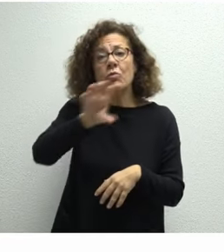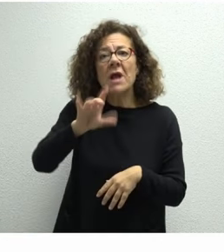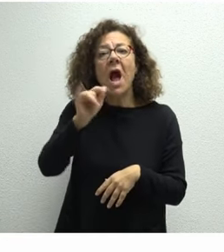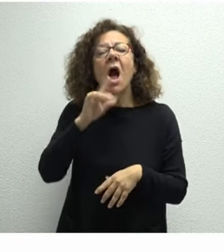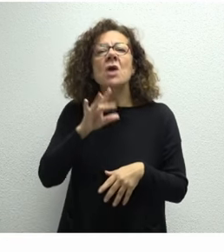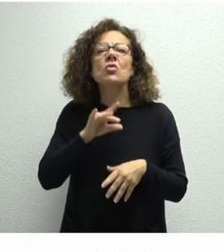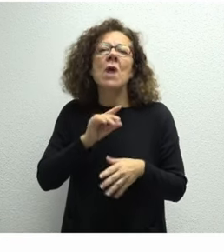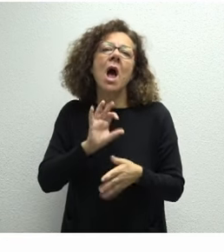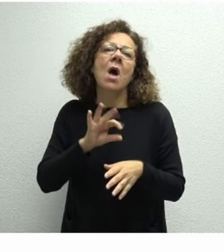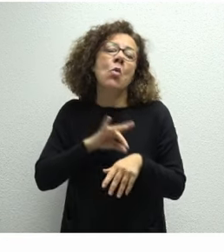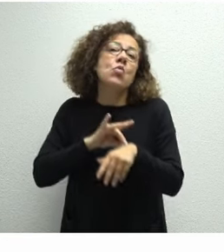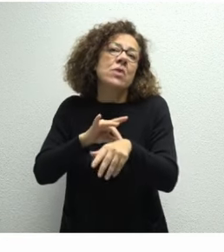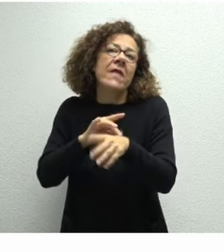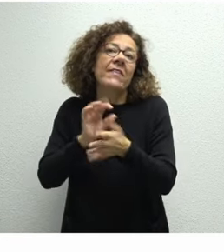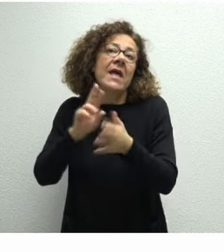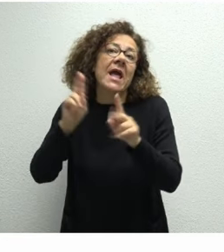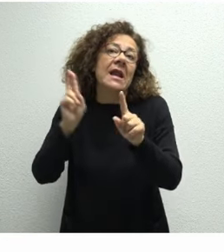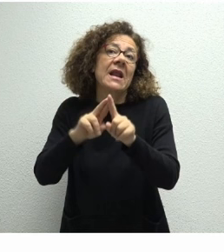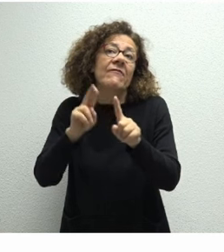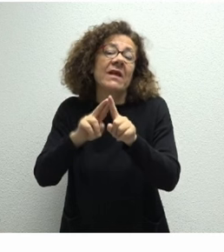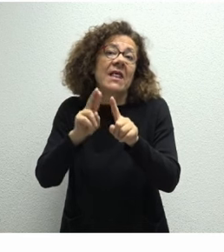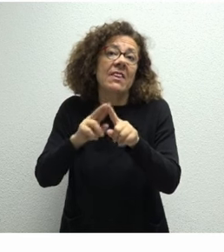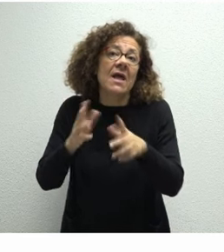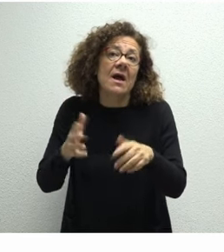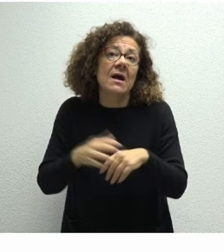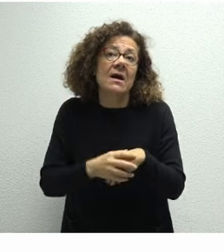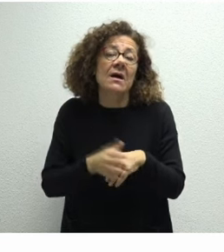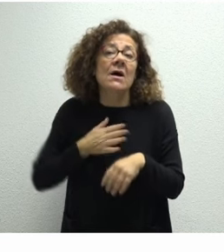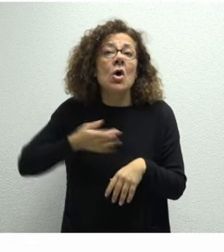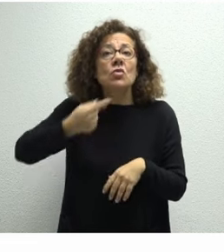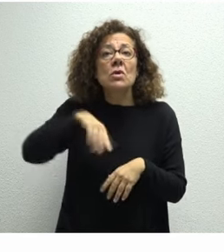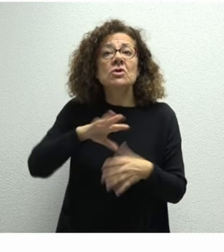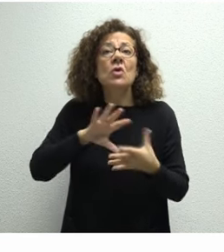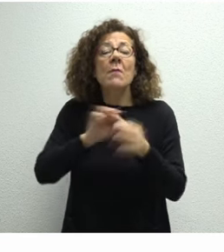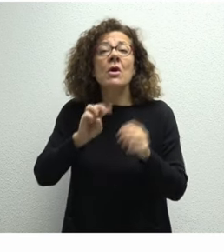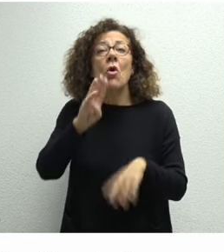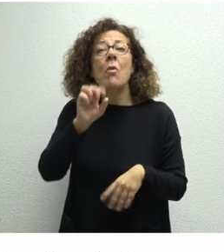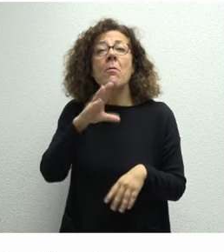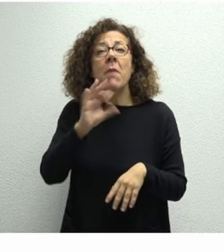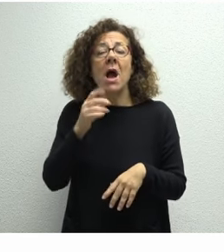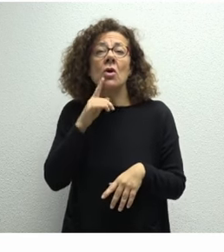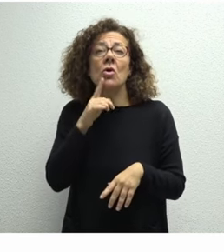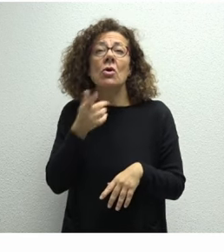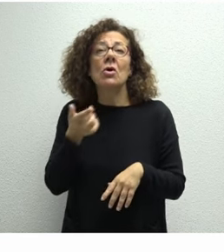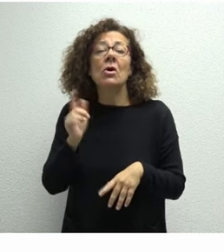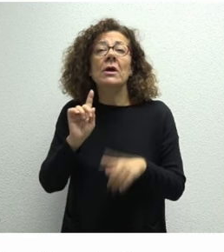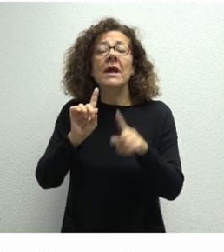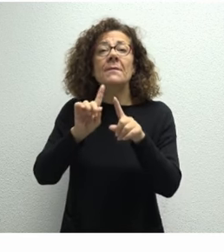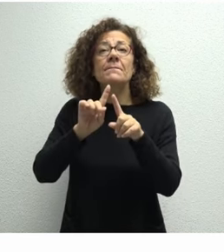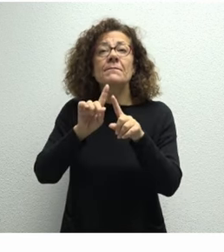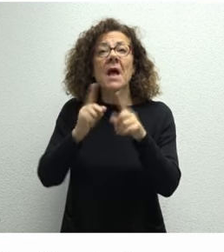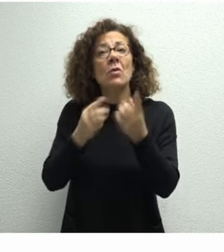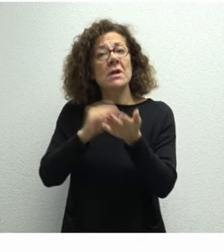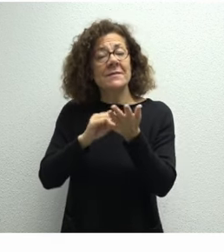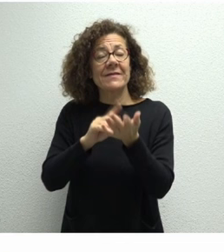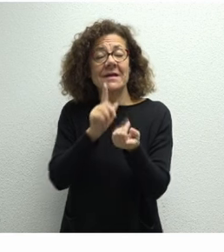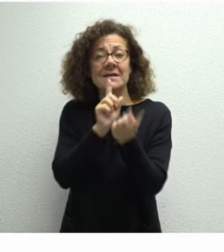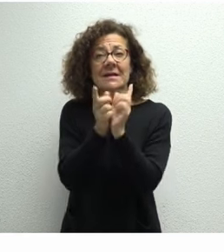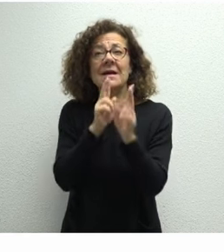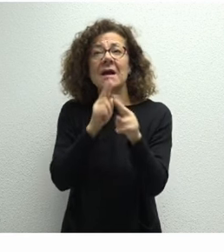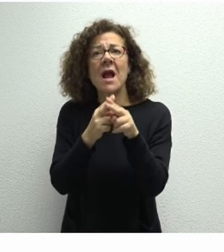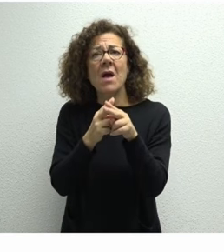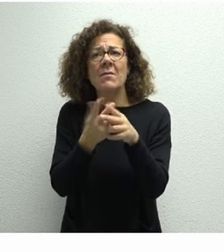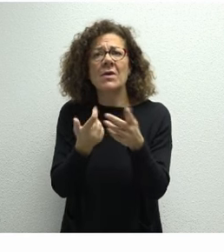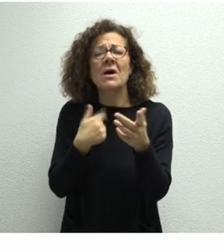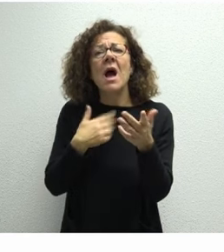de referencia que es la nuestro amigo Paco el psiquiatra que la gestiona le cambió el nombre porque antes lam